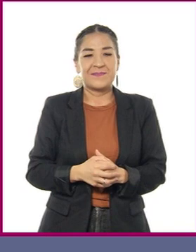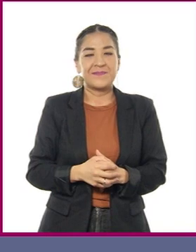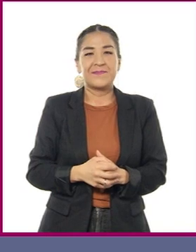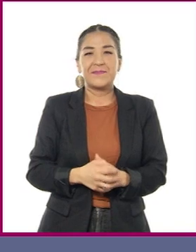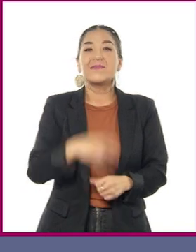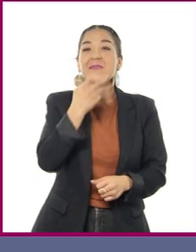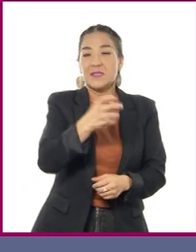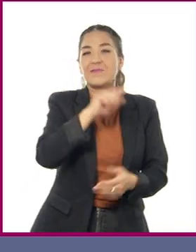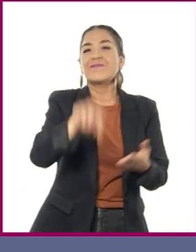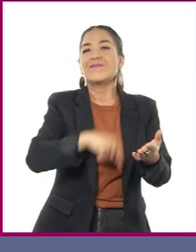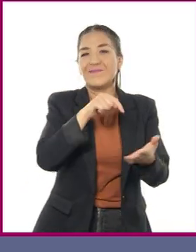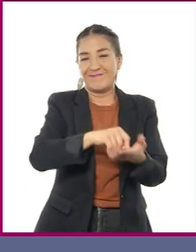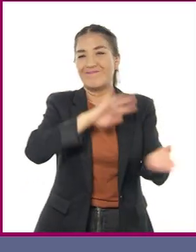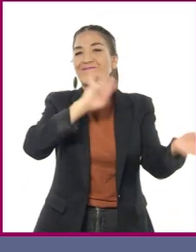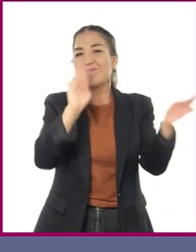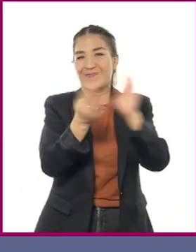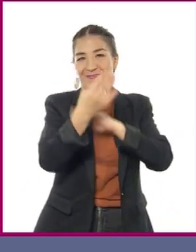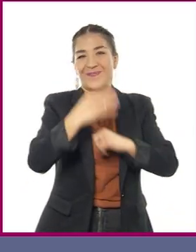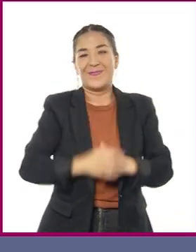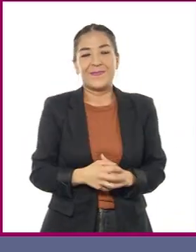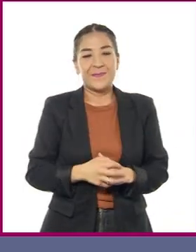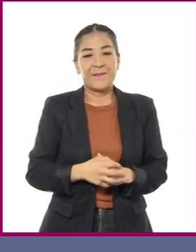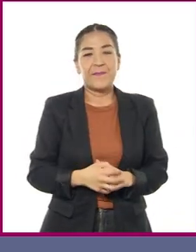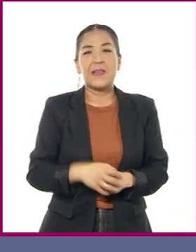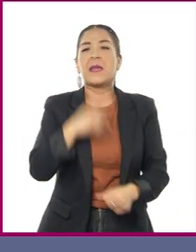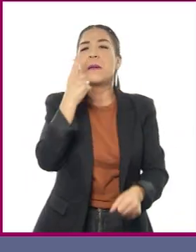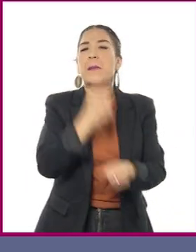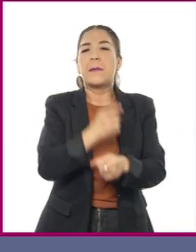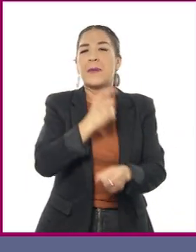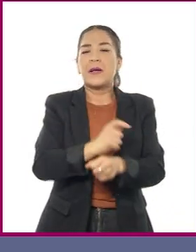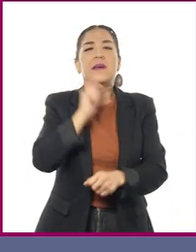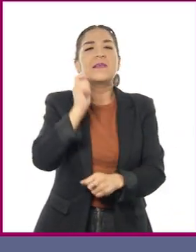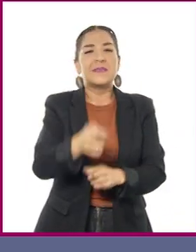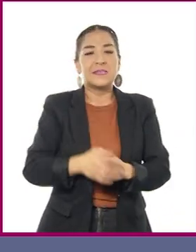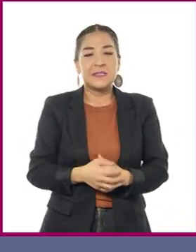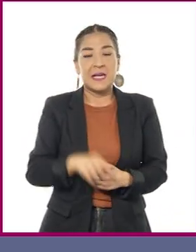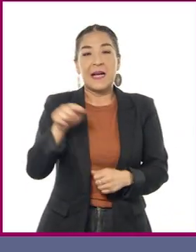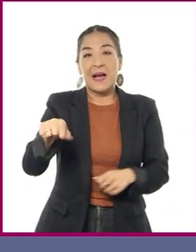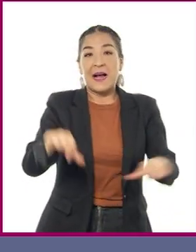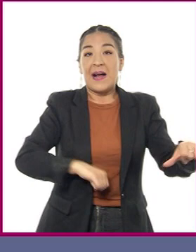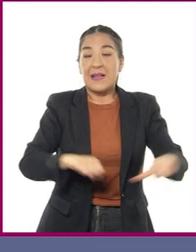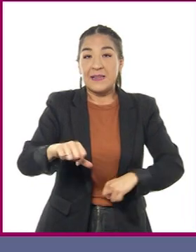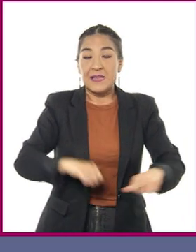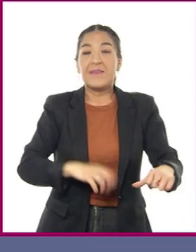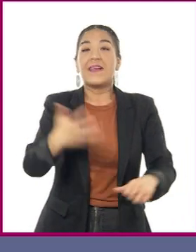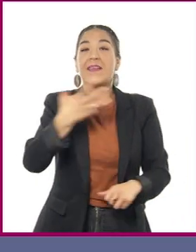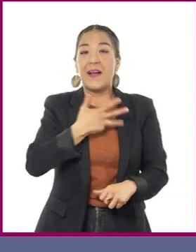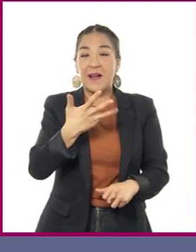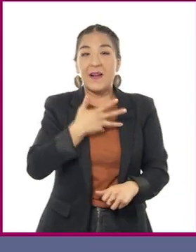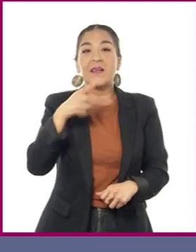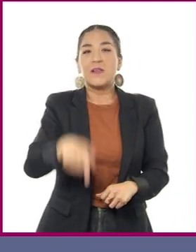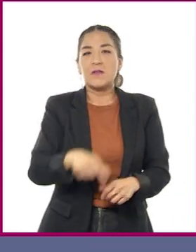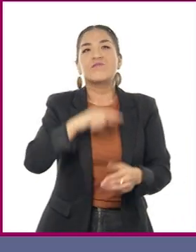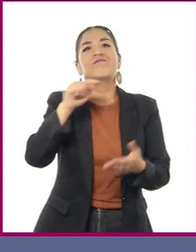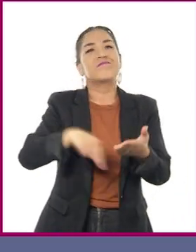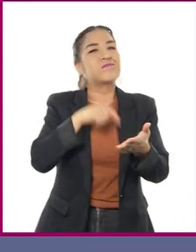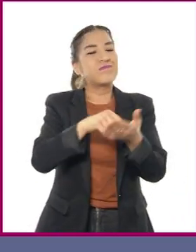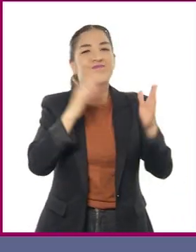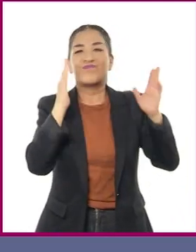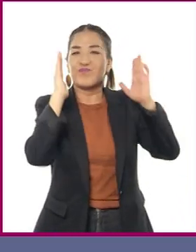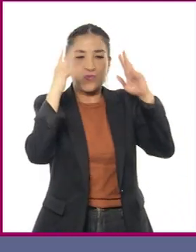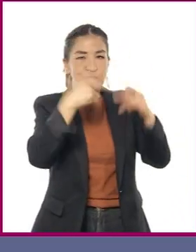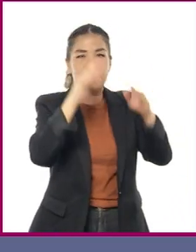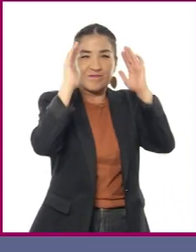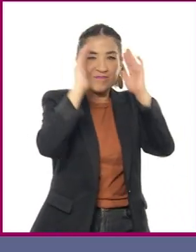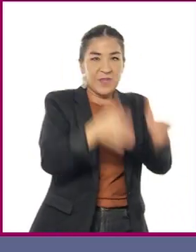en esos lugares del mundo. En el primer caso, donde las actividades económicas están concentradas.